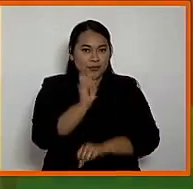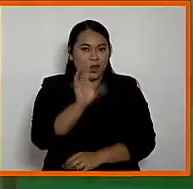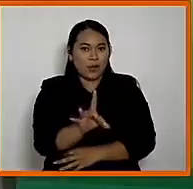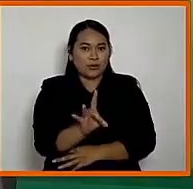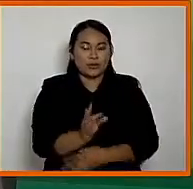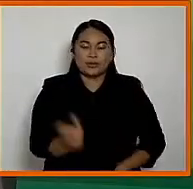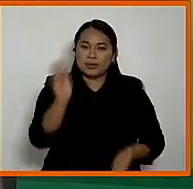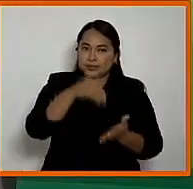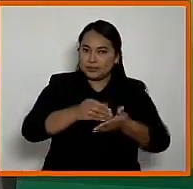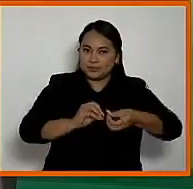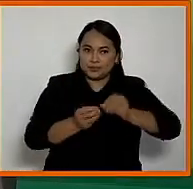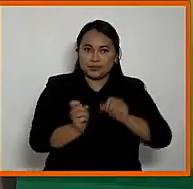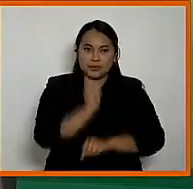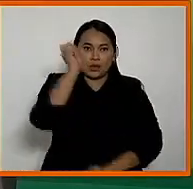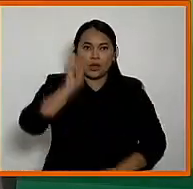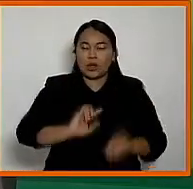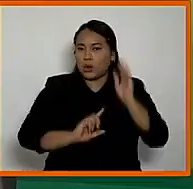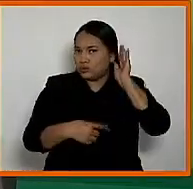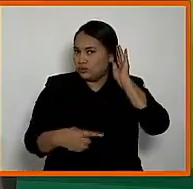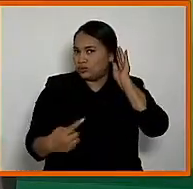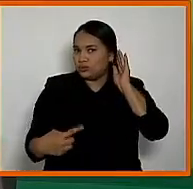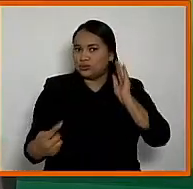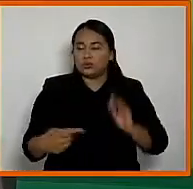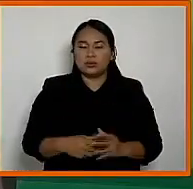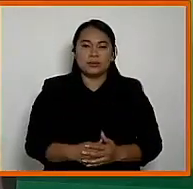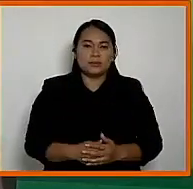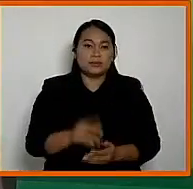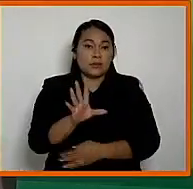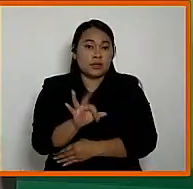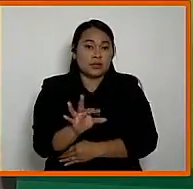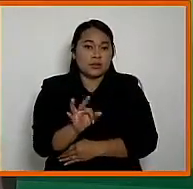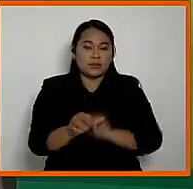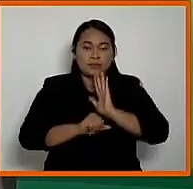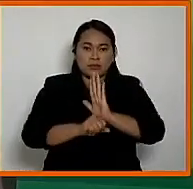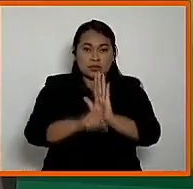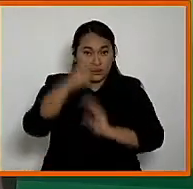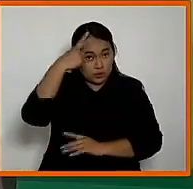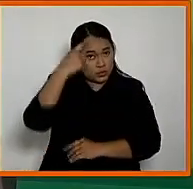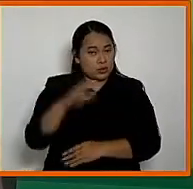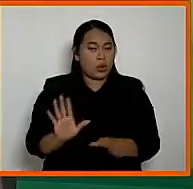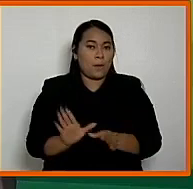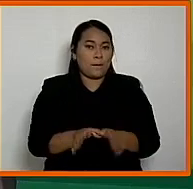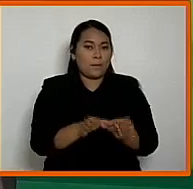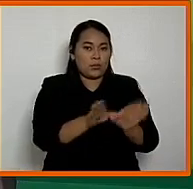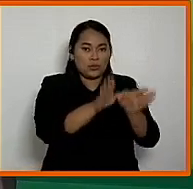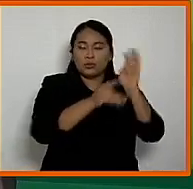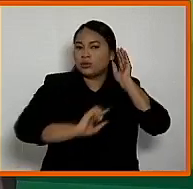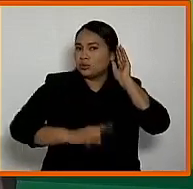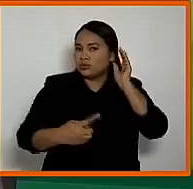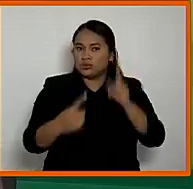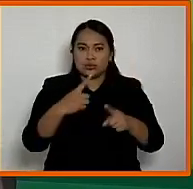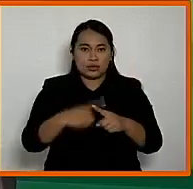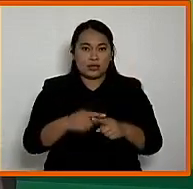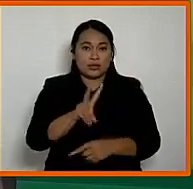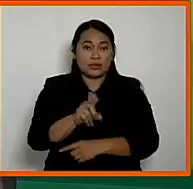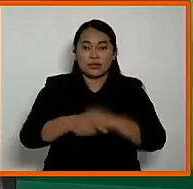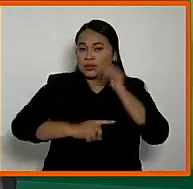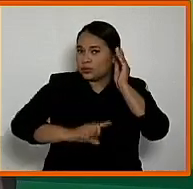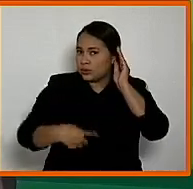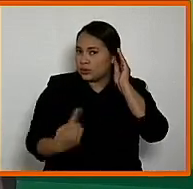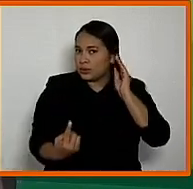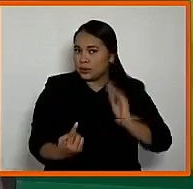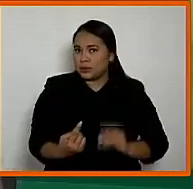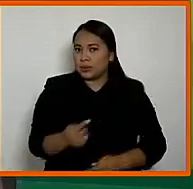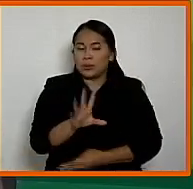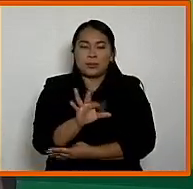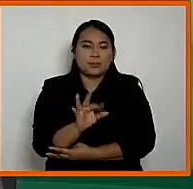mucho gusto te repito tus números favorecidos. Para diaria, 19 con su símbolo de sueños mariposa. Para Multi-X, 2X, para más 1,